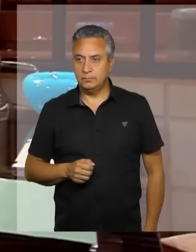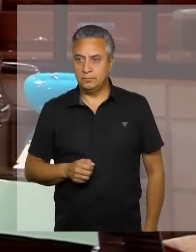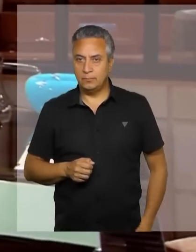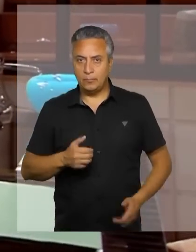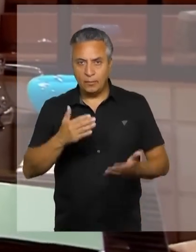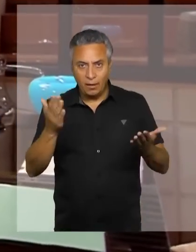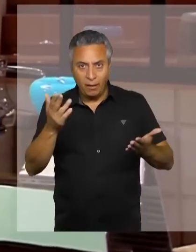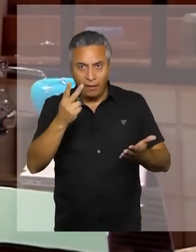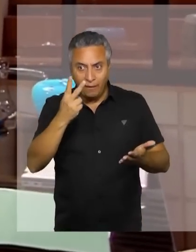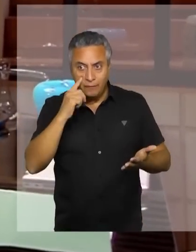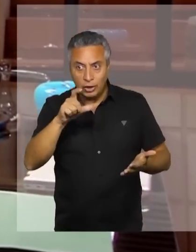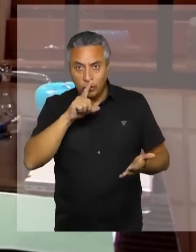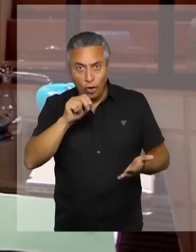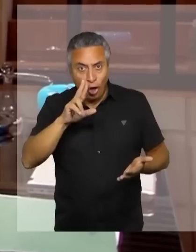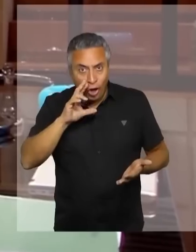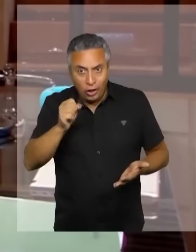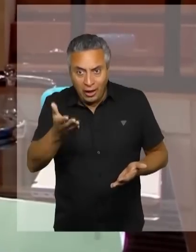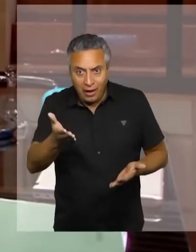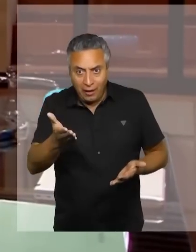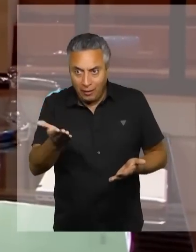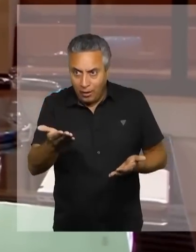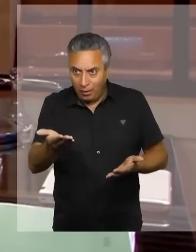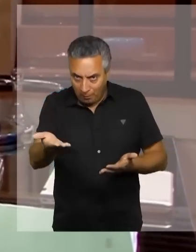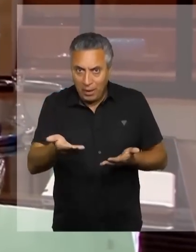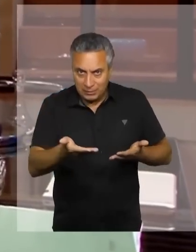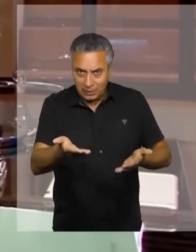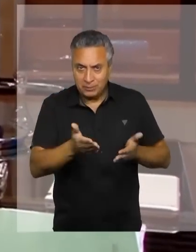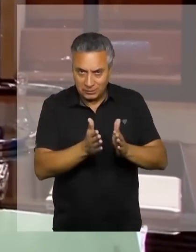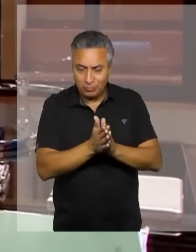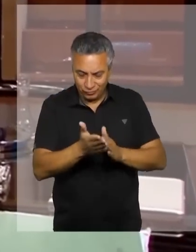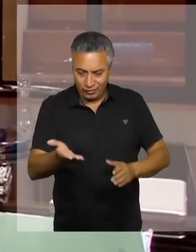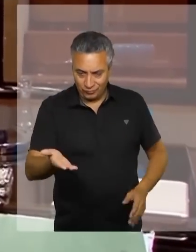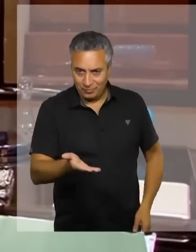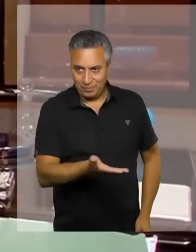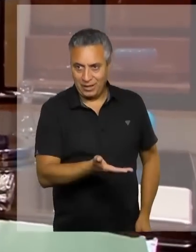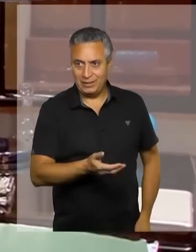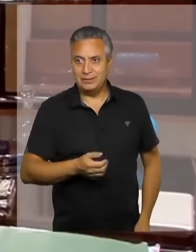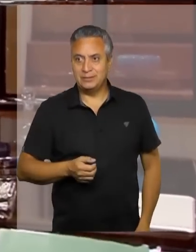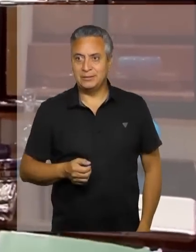Victoria, pasa. Hola, por Nicolás, favor. Permiso.